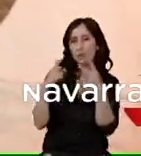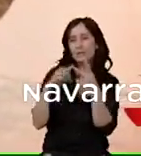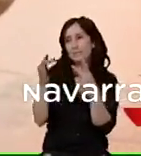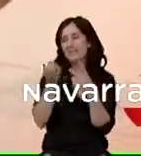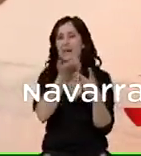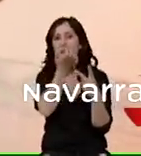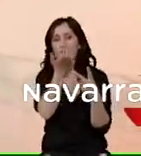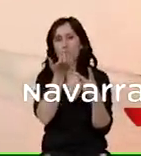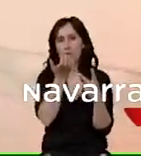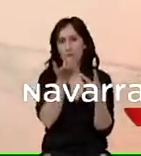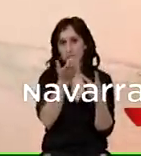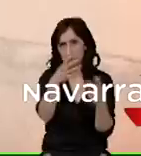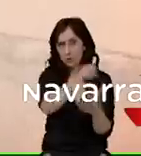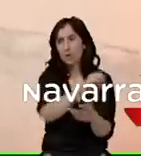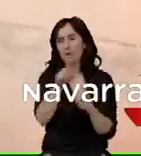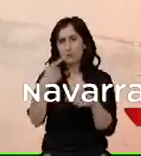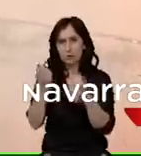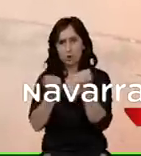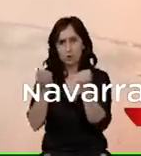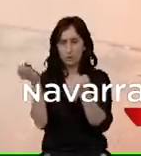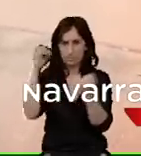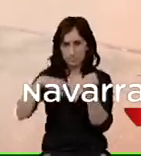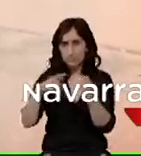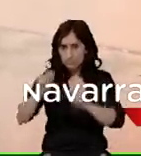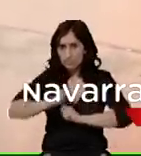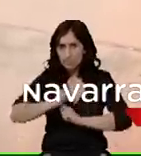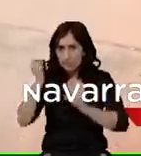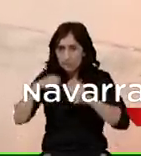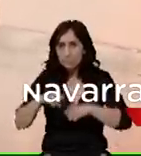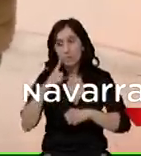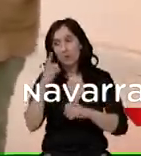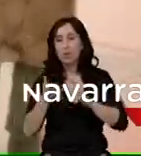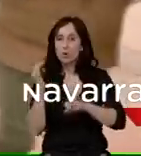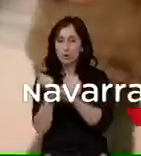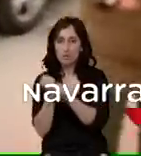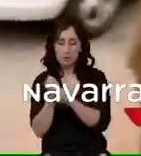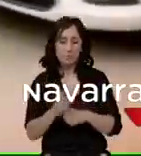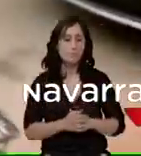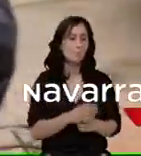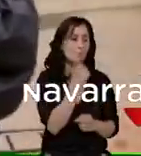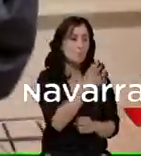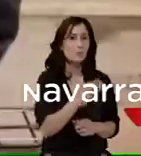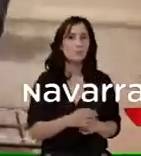alcachofas. Vale. Y luego las metemos en el coche, ¿vale? Vale, de acuerdo. Venga. Gracias. Yo voy a seguir trabajando un poco. Muy bien.